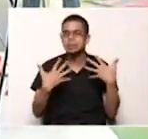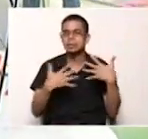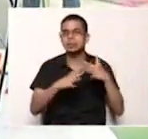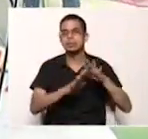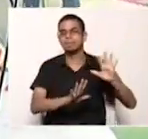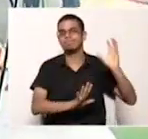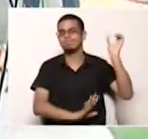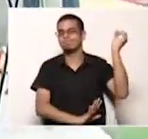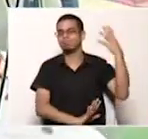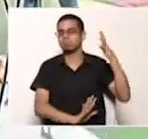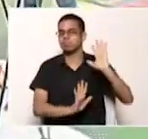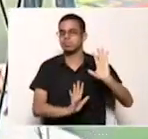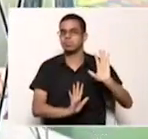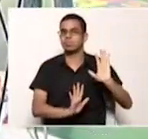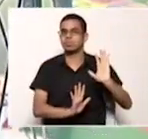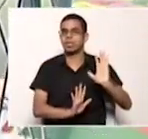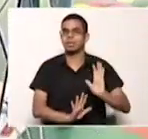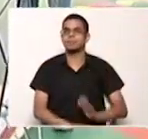y